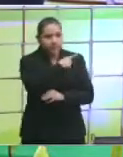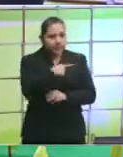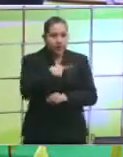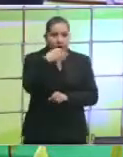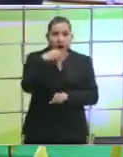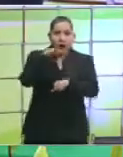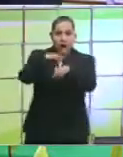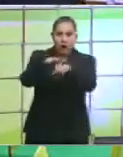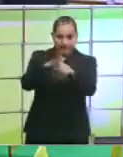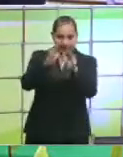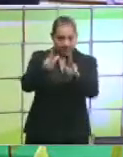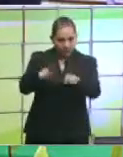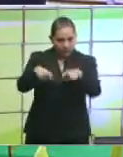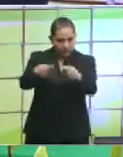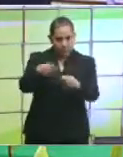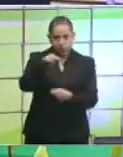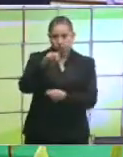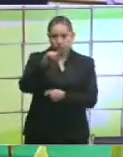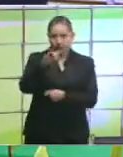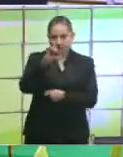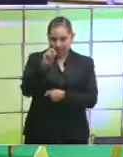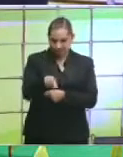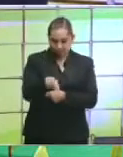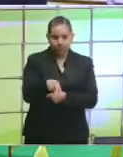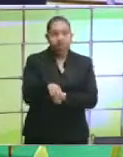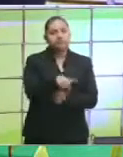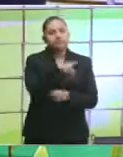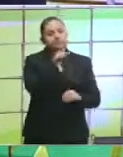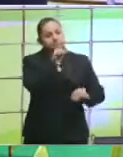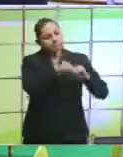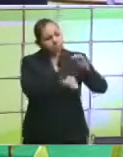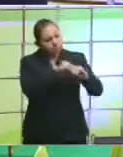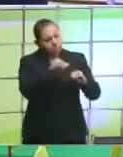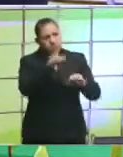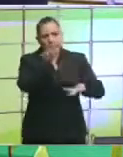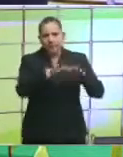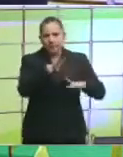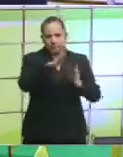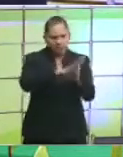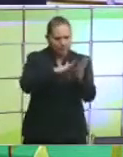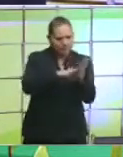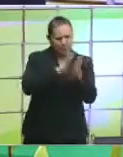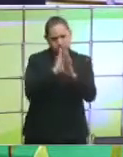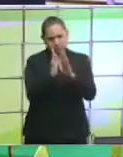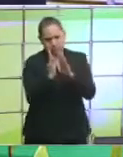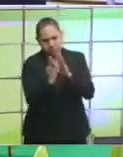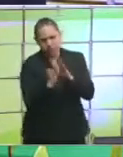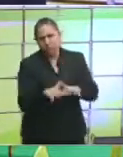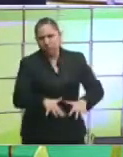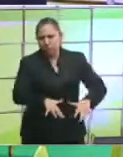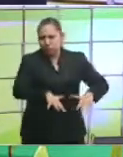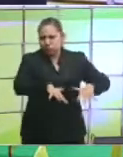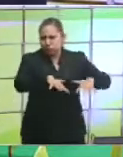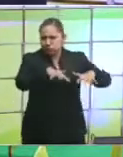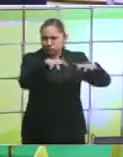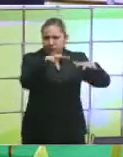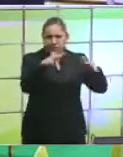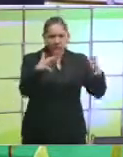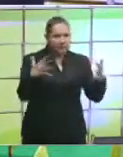veces son unos tremendos cantidades de papel acumulado que se podrían